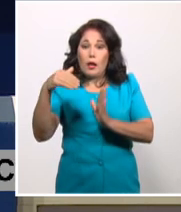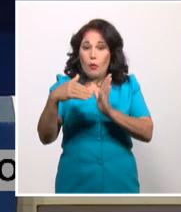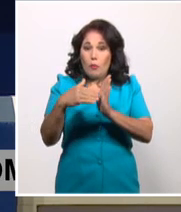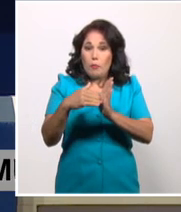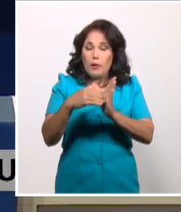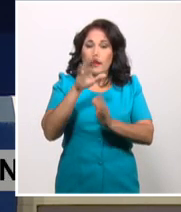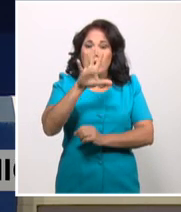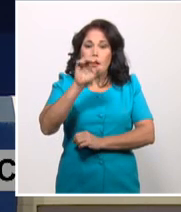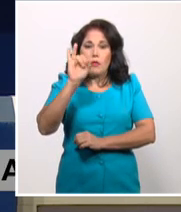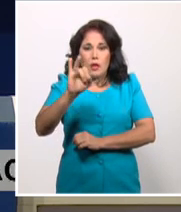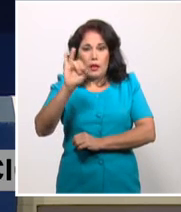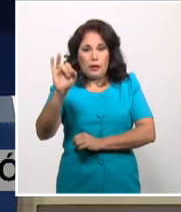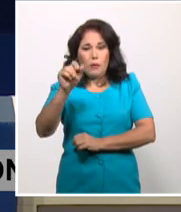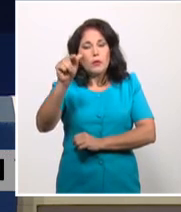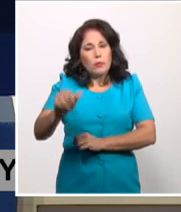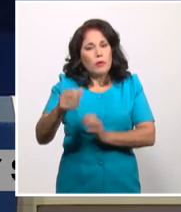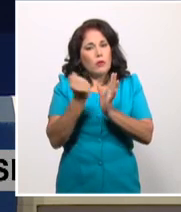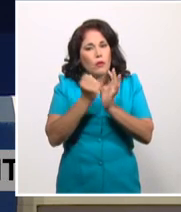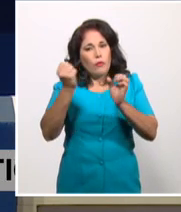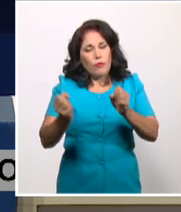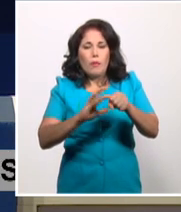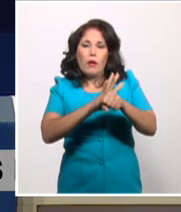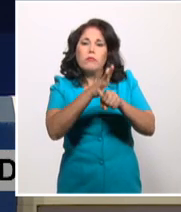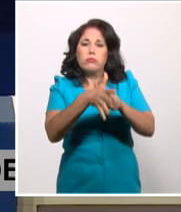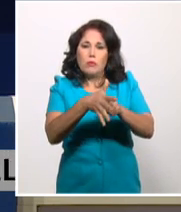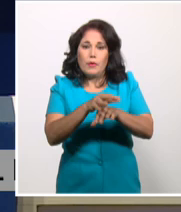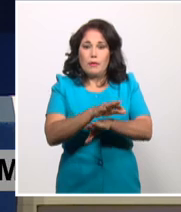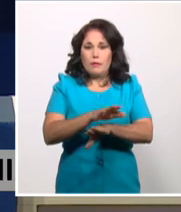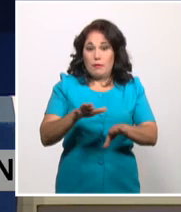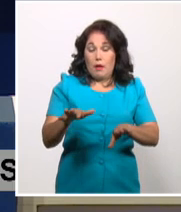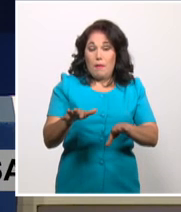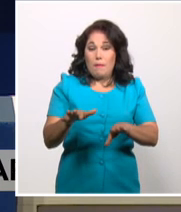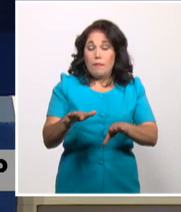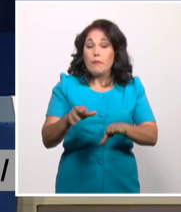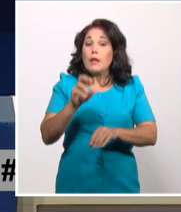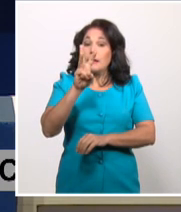598.474 casos confirmados, el